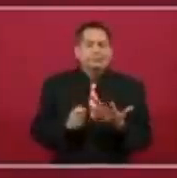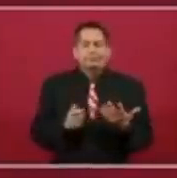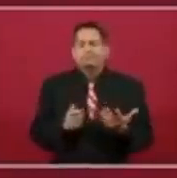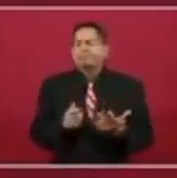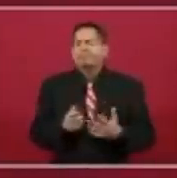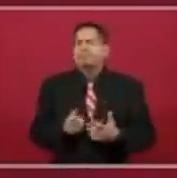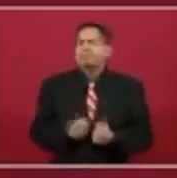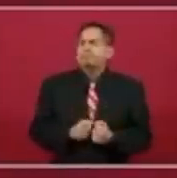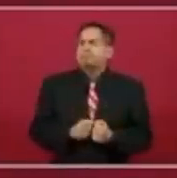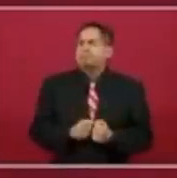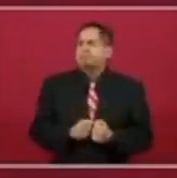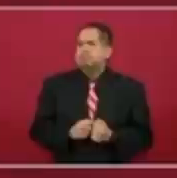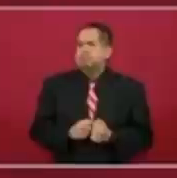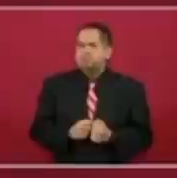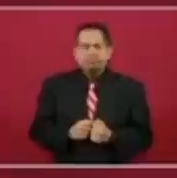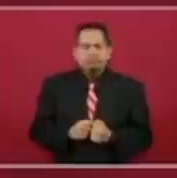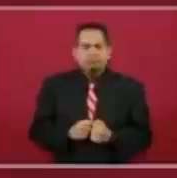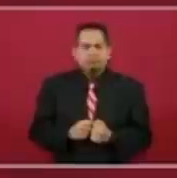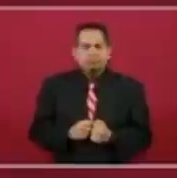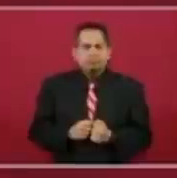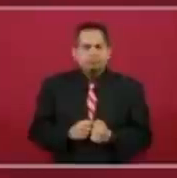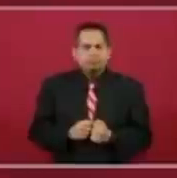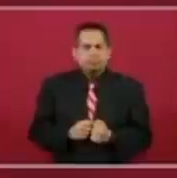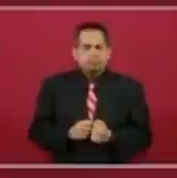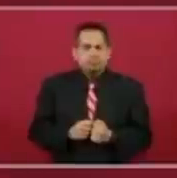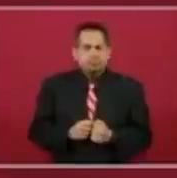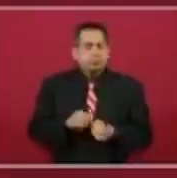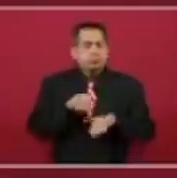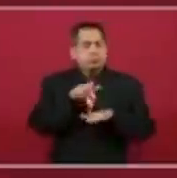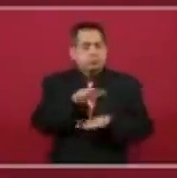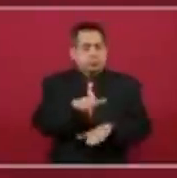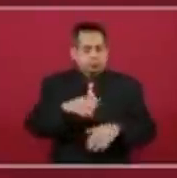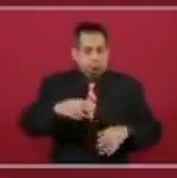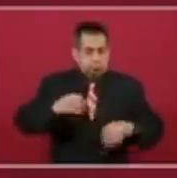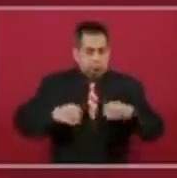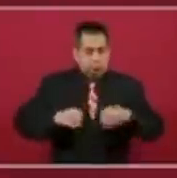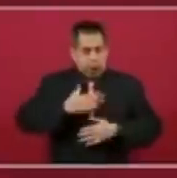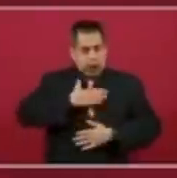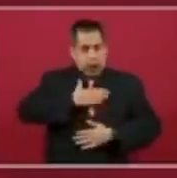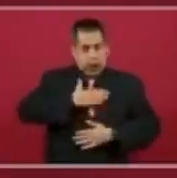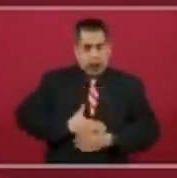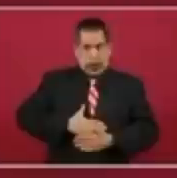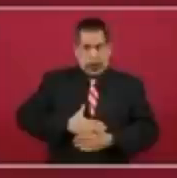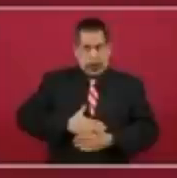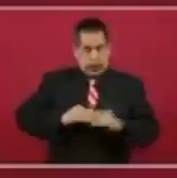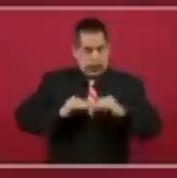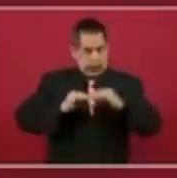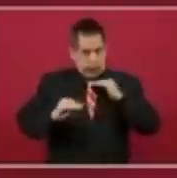hacer justicia